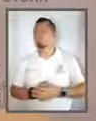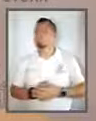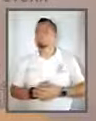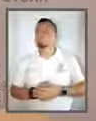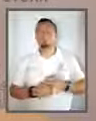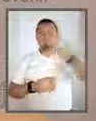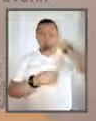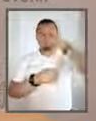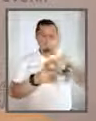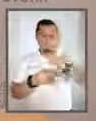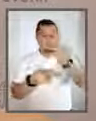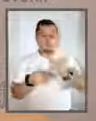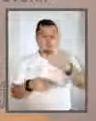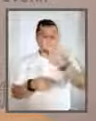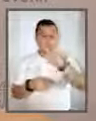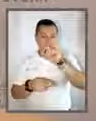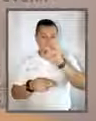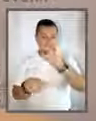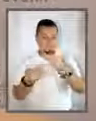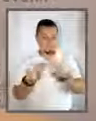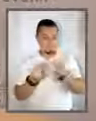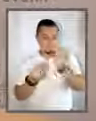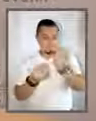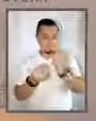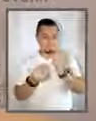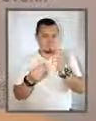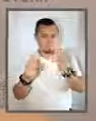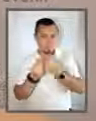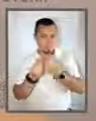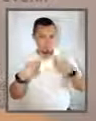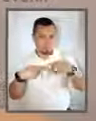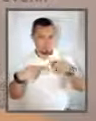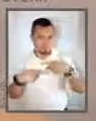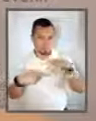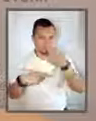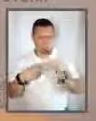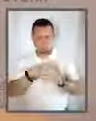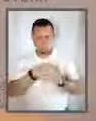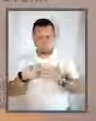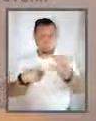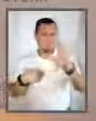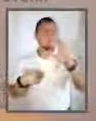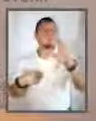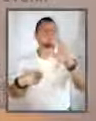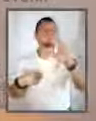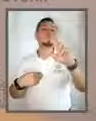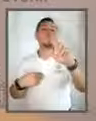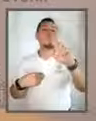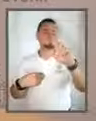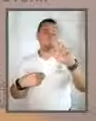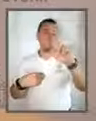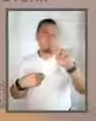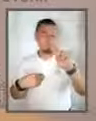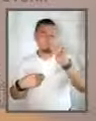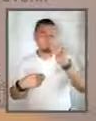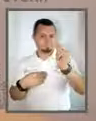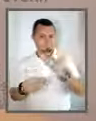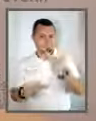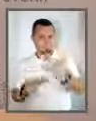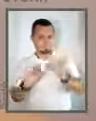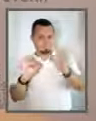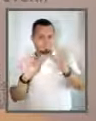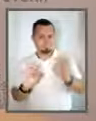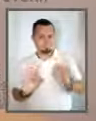La Secretaría de Salud Jalisco subraya que la intervención epidemiológica en el municipio de Cuautla ha sido la adecuada,